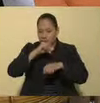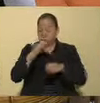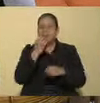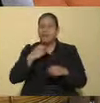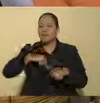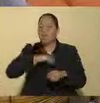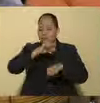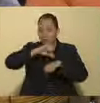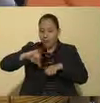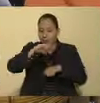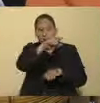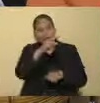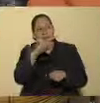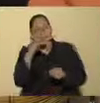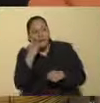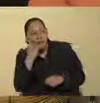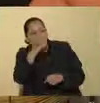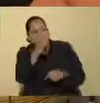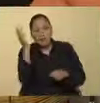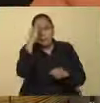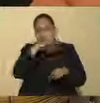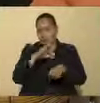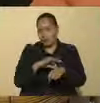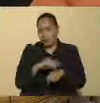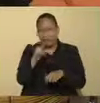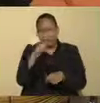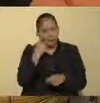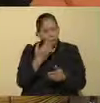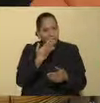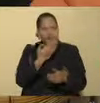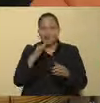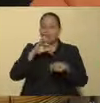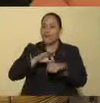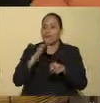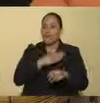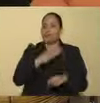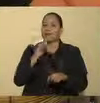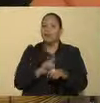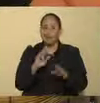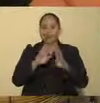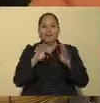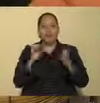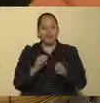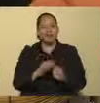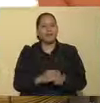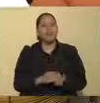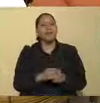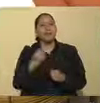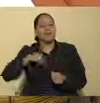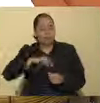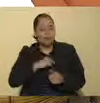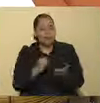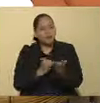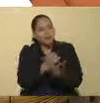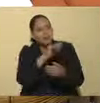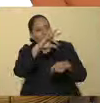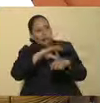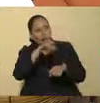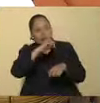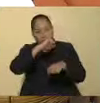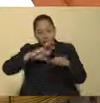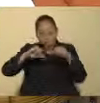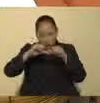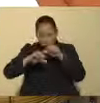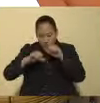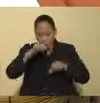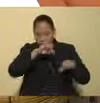que no sean charlatanes. Correcto. Doctor, muy buenos días. Buenos ¿Cómo días. Está? Muy bien. Qué bueno. Antes de decidir hacernos una cirugía, ¿en qué nos tenemos que